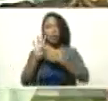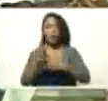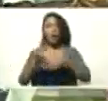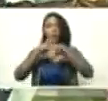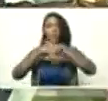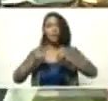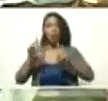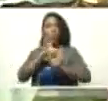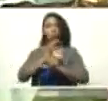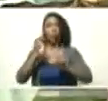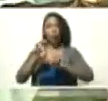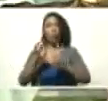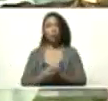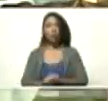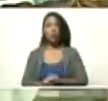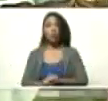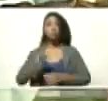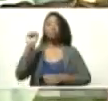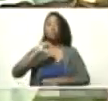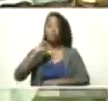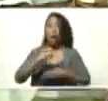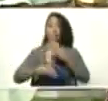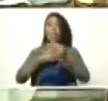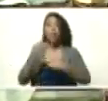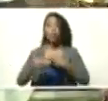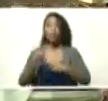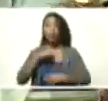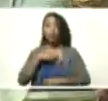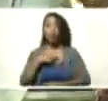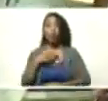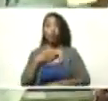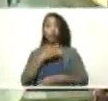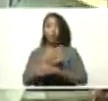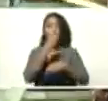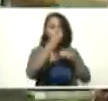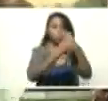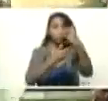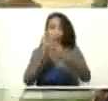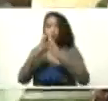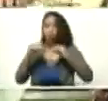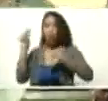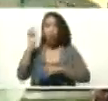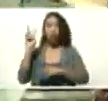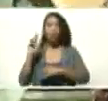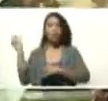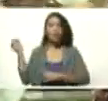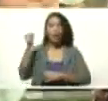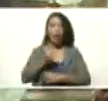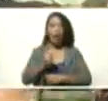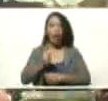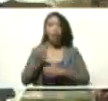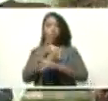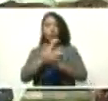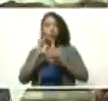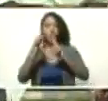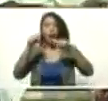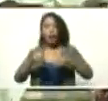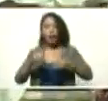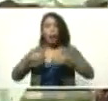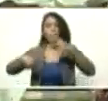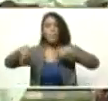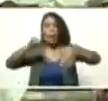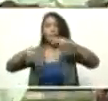diversidad cultural. Y así fue, recorrimos toda Venezuela para traer las manifestaciones culturales aquí al Paseo